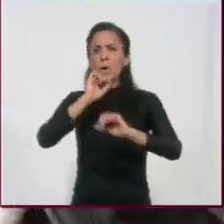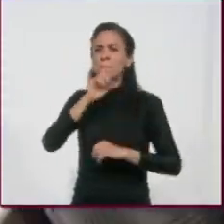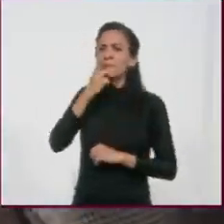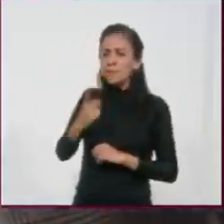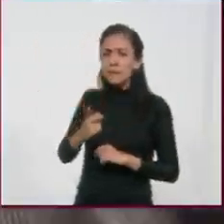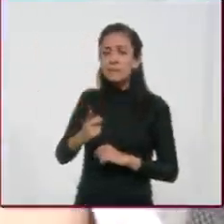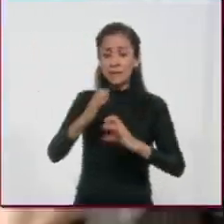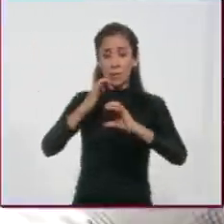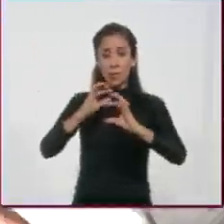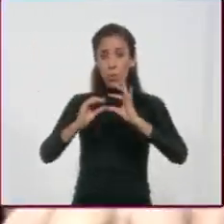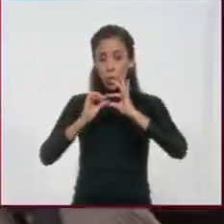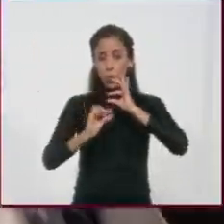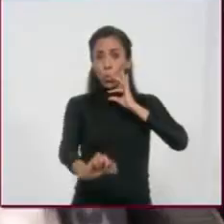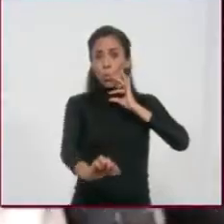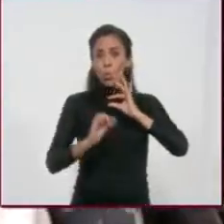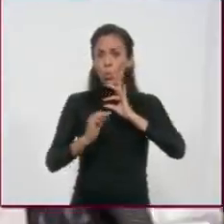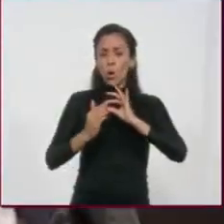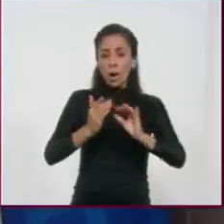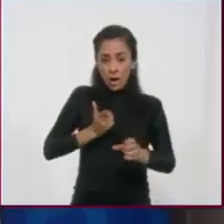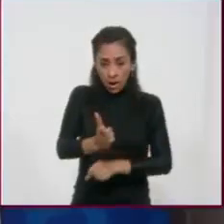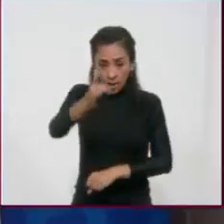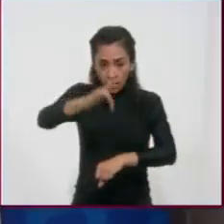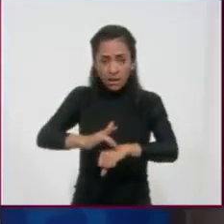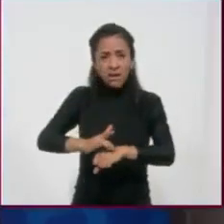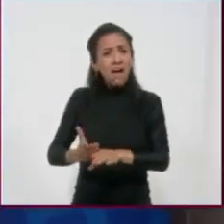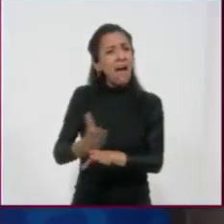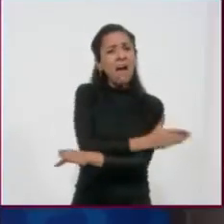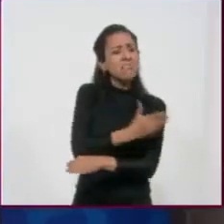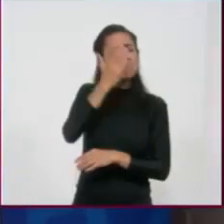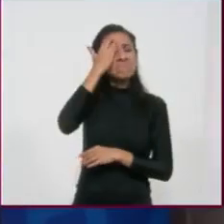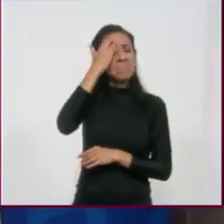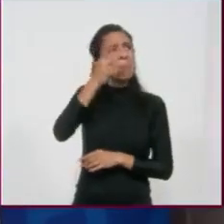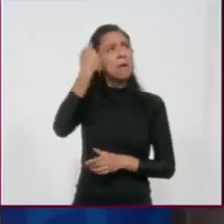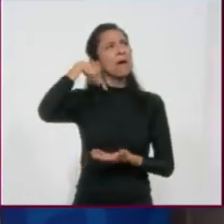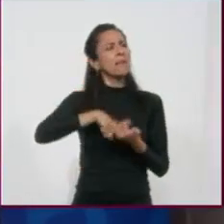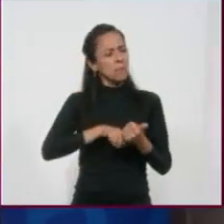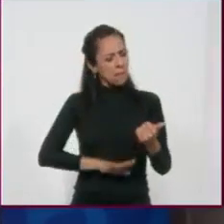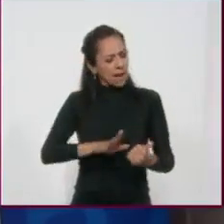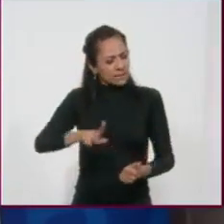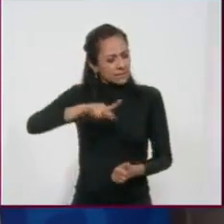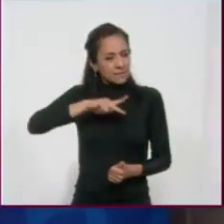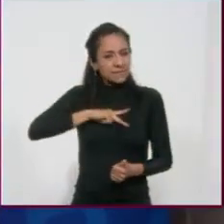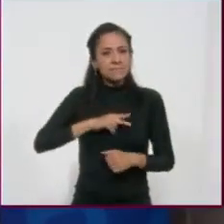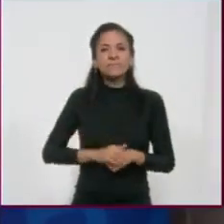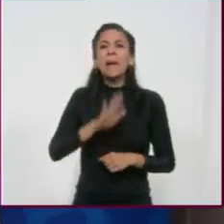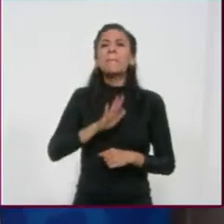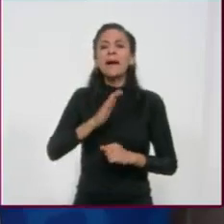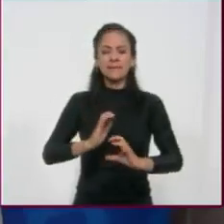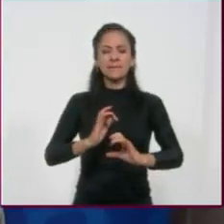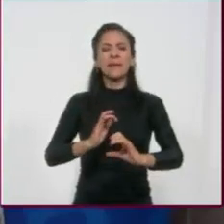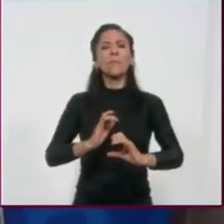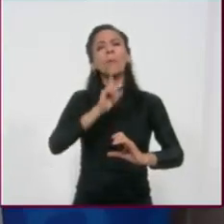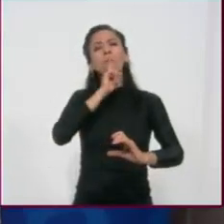flauta transversa, ya era parte de él mismo. Creo que estaba durmiendo en mí,